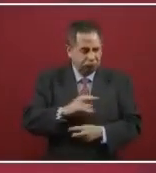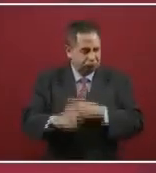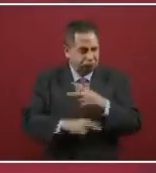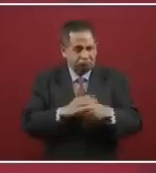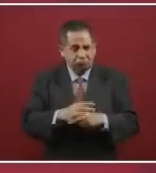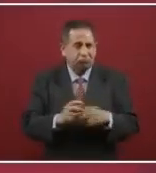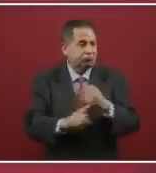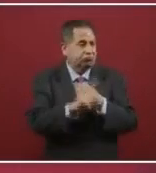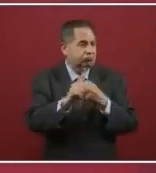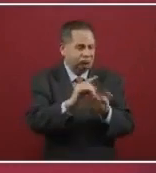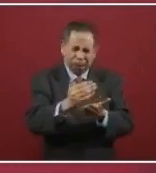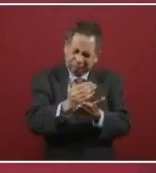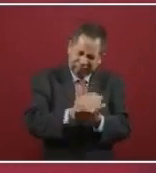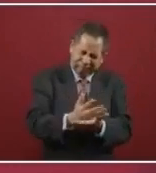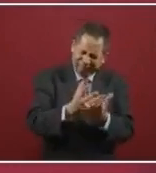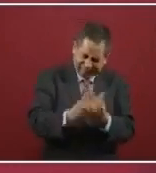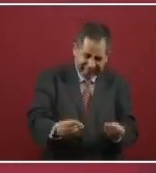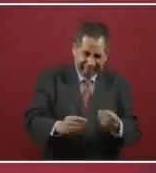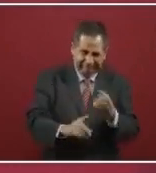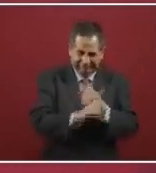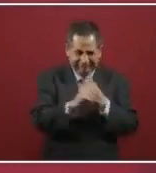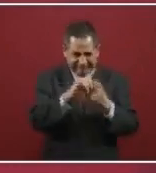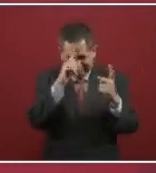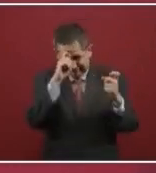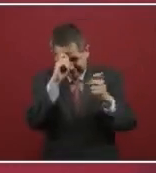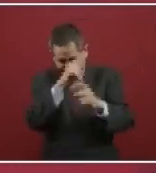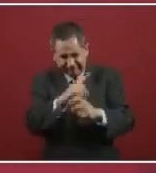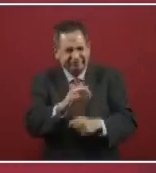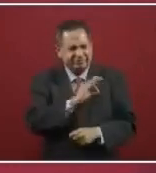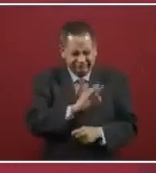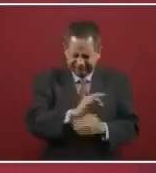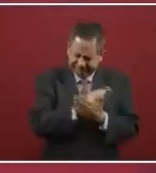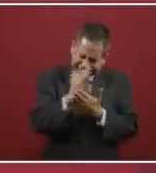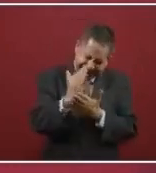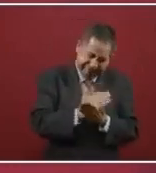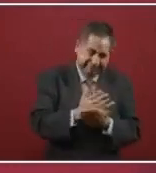problemas más complejos, más difíciles.